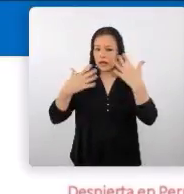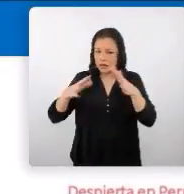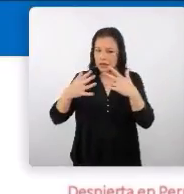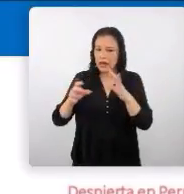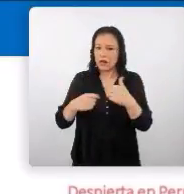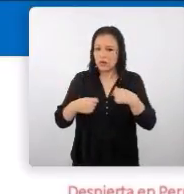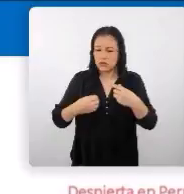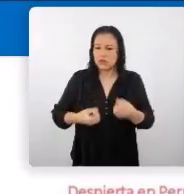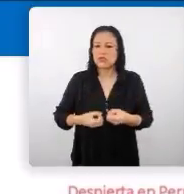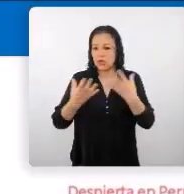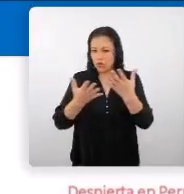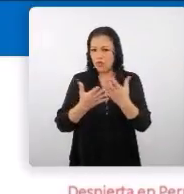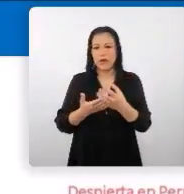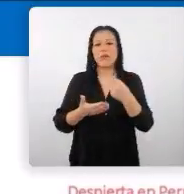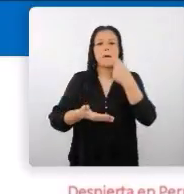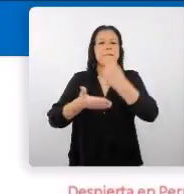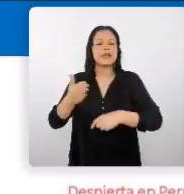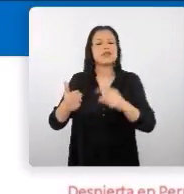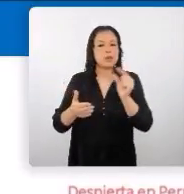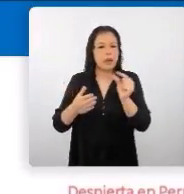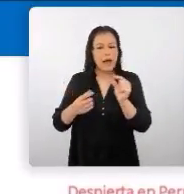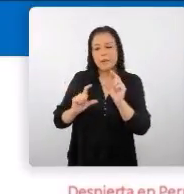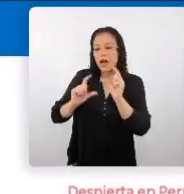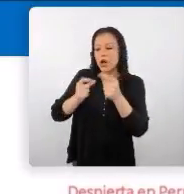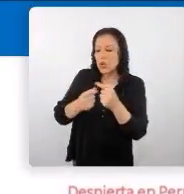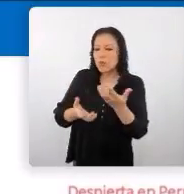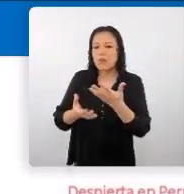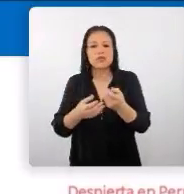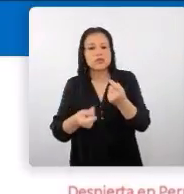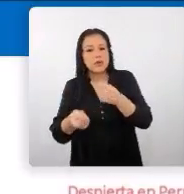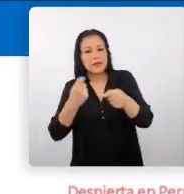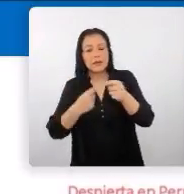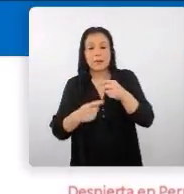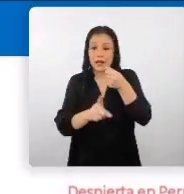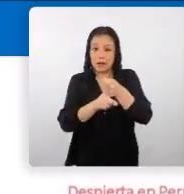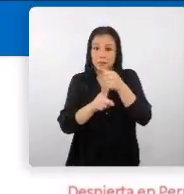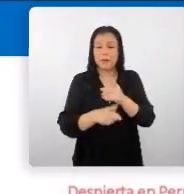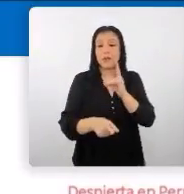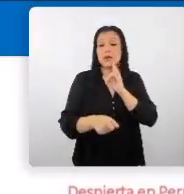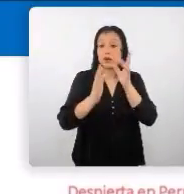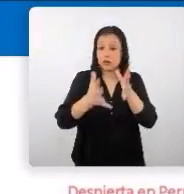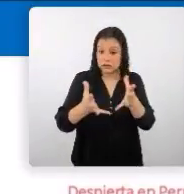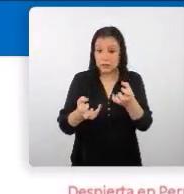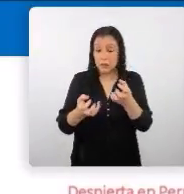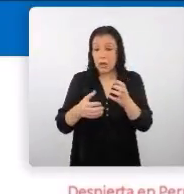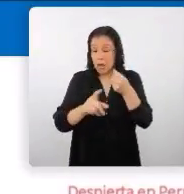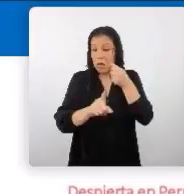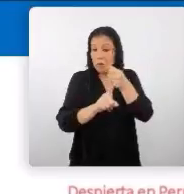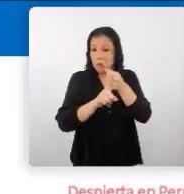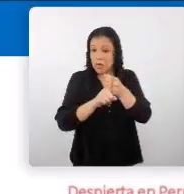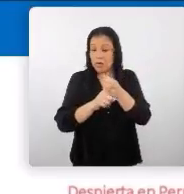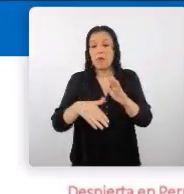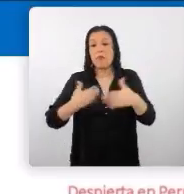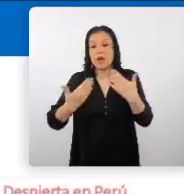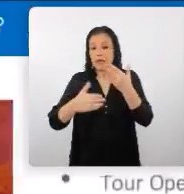ofreciendo ofertas o paquetes para que el mismo norteamericano pueda comprarlo directamente, ¿no?